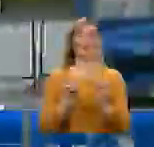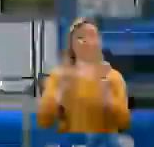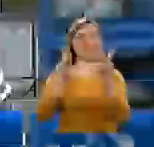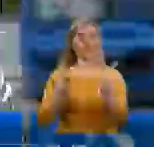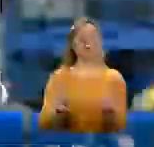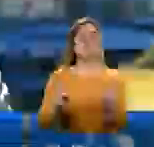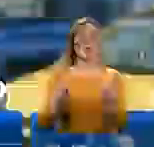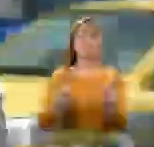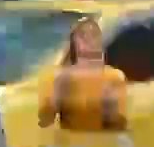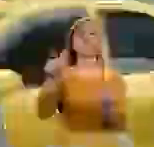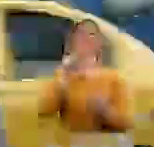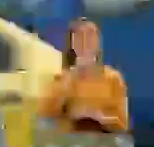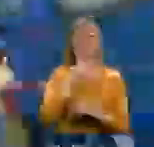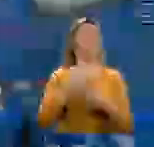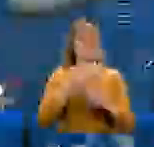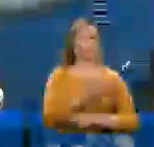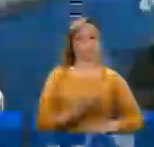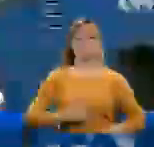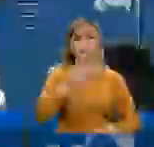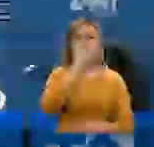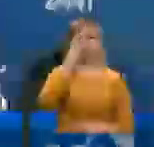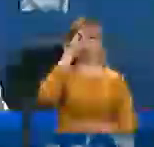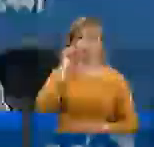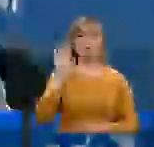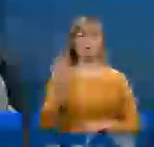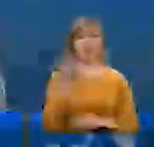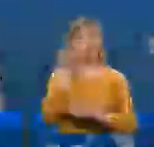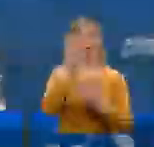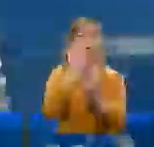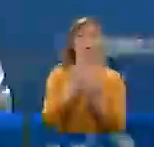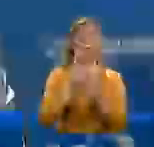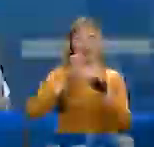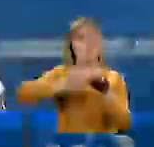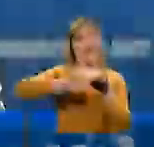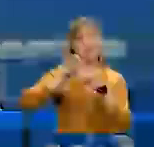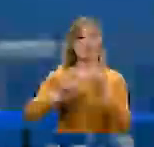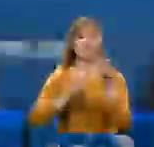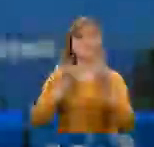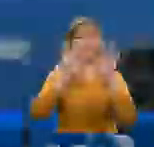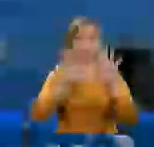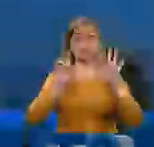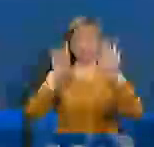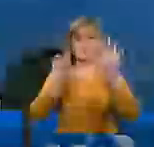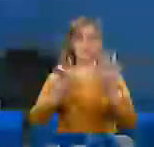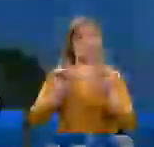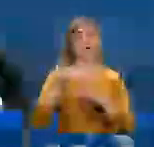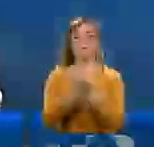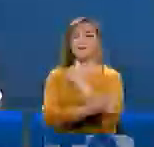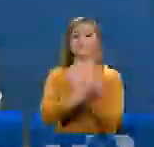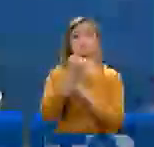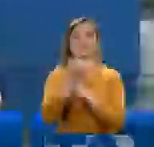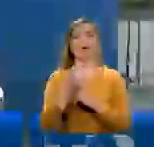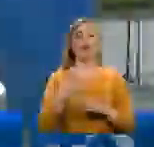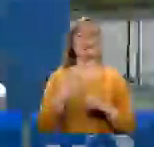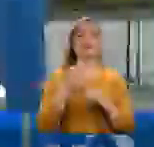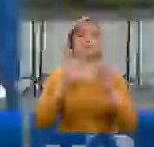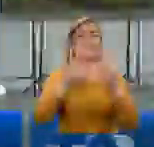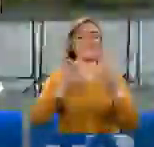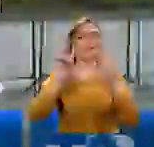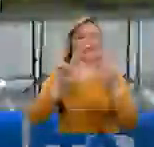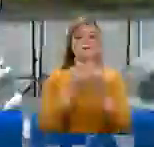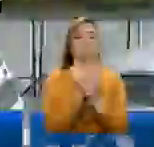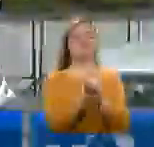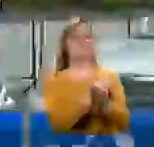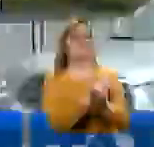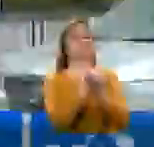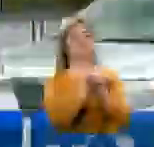con la presencia de los abogados de los 16 recurrentes en este caso. 16 de los sentenciados han presentado ya un